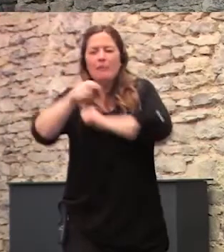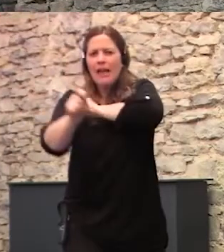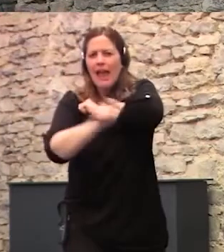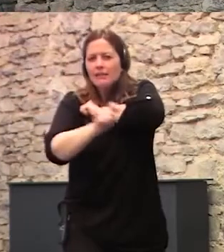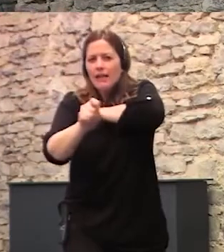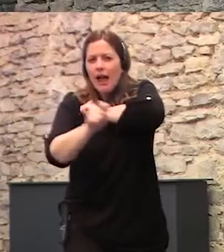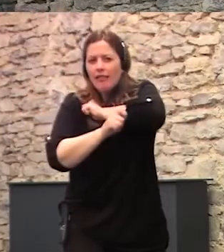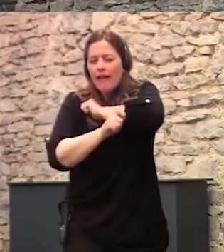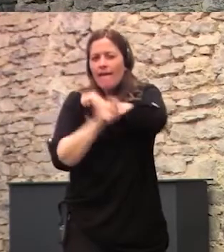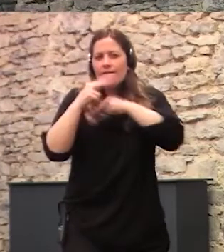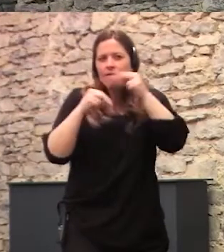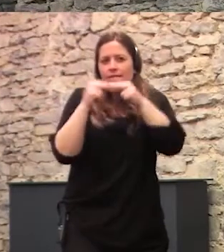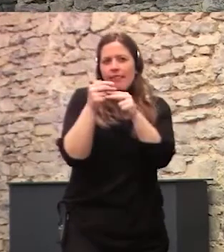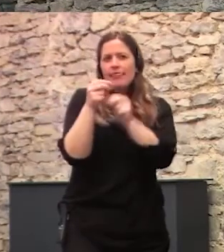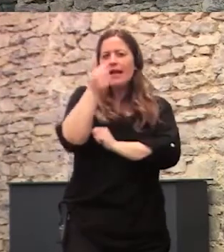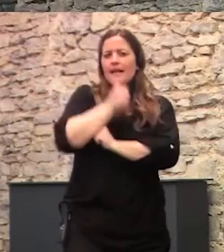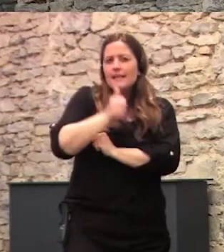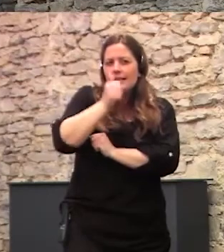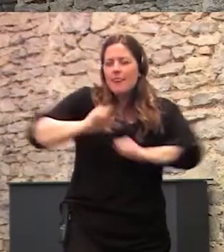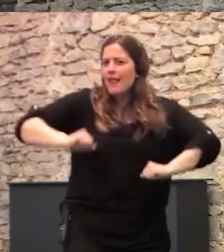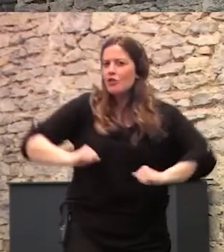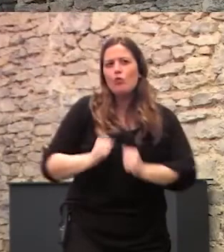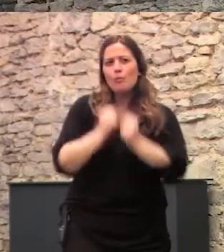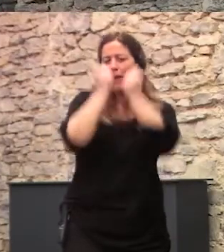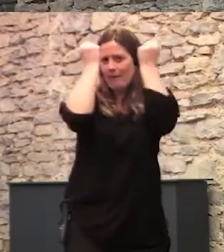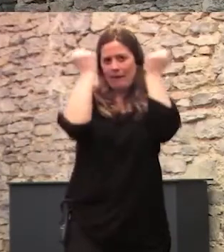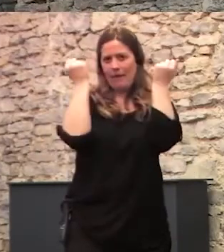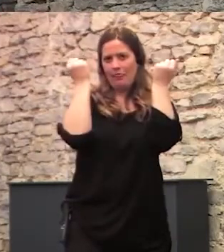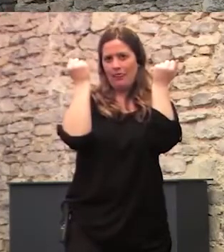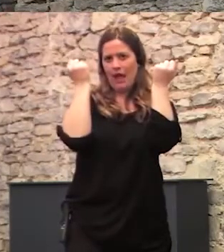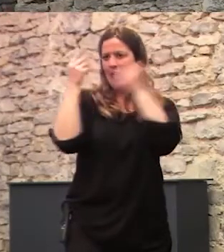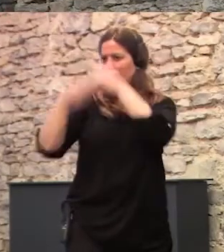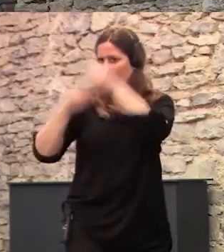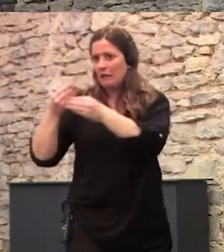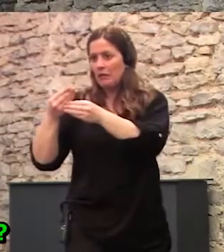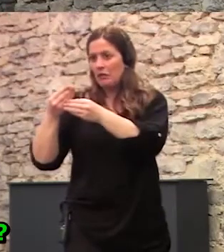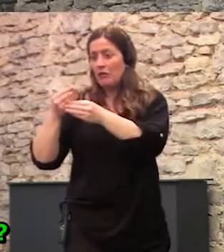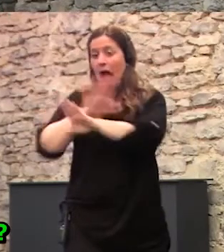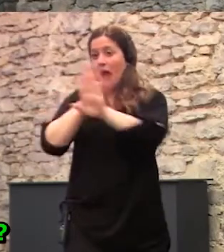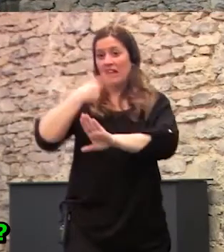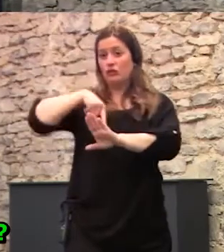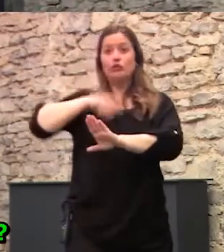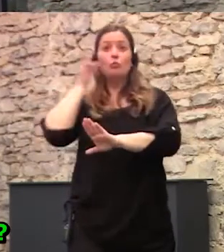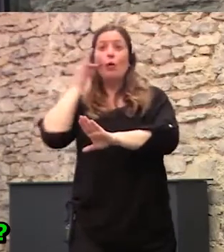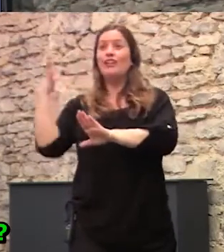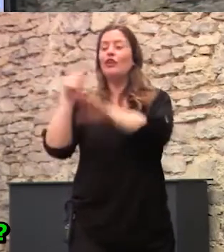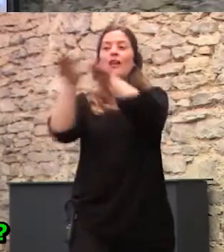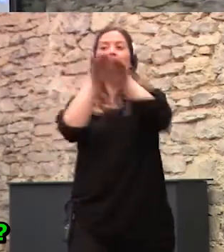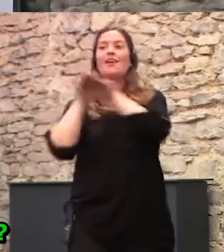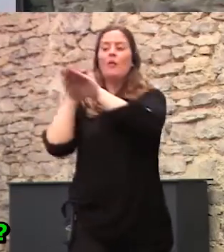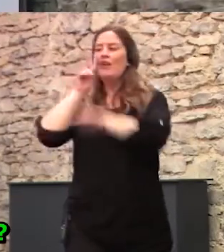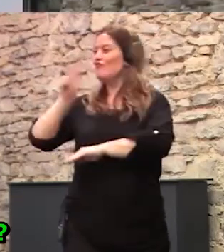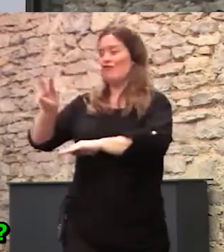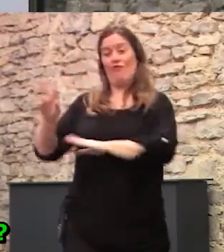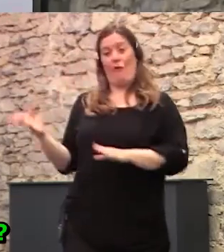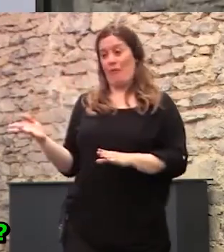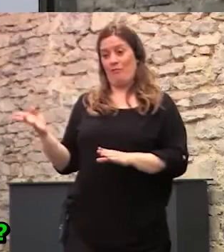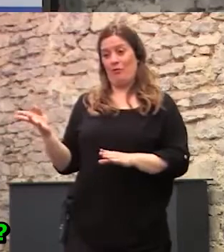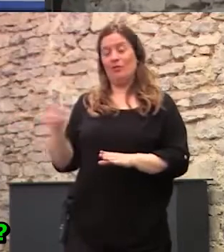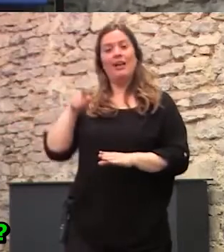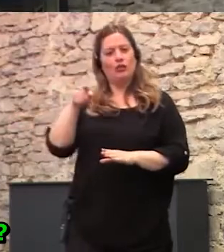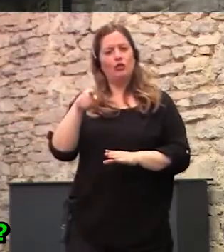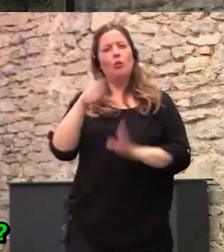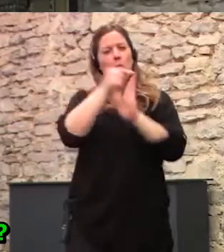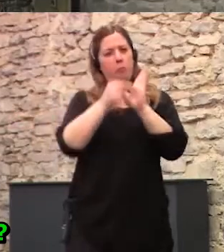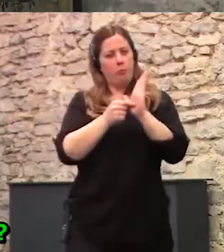de resistencia, de supervivencia, entonces no las vamos a considerar como igual. Yo creo que ahí son puntos que me parece que